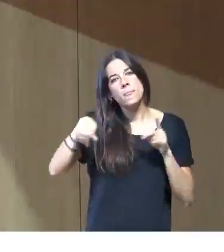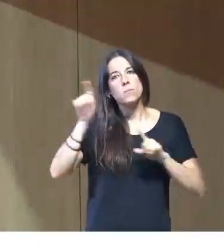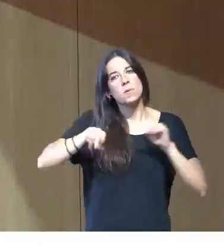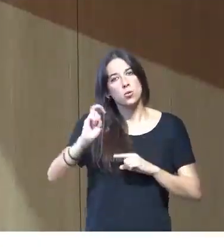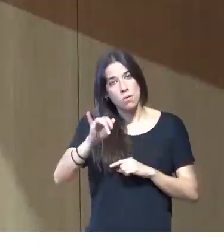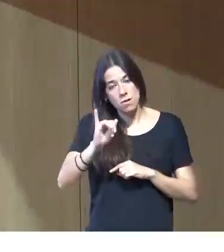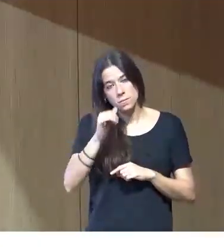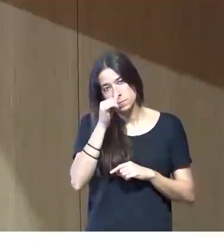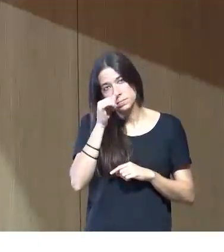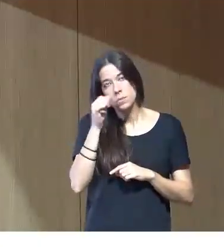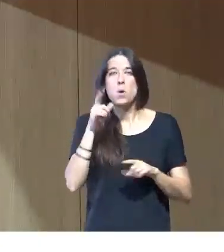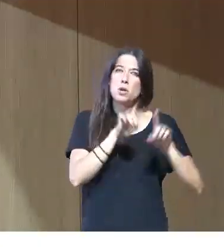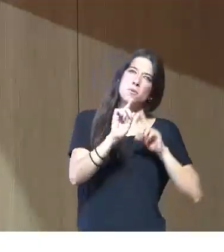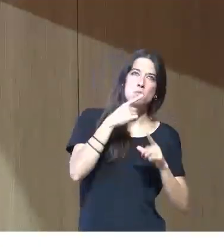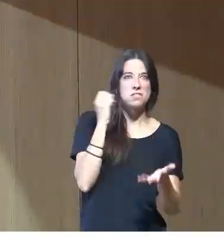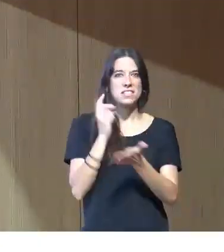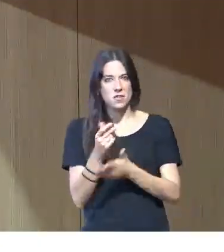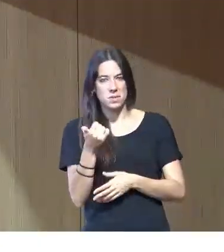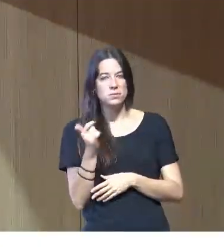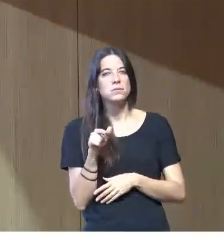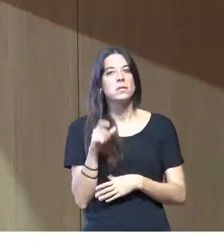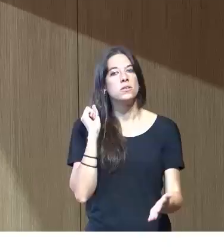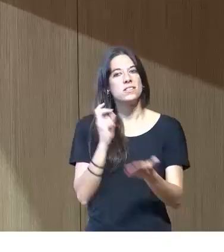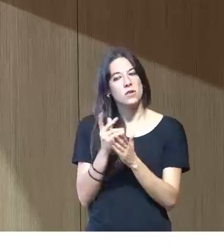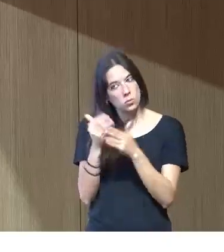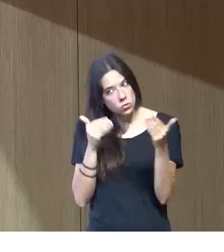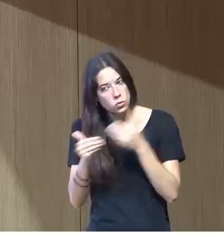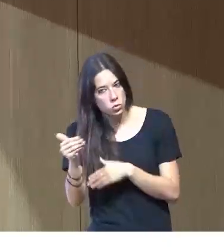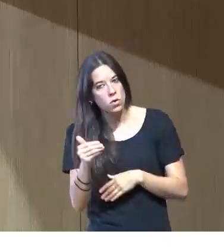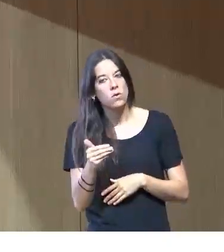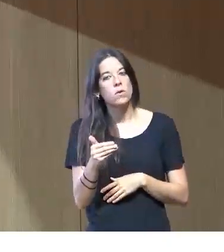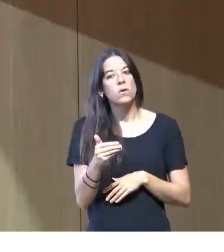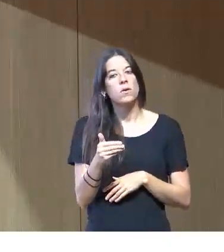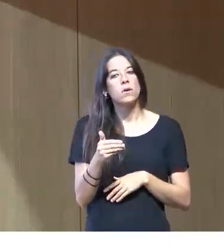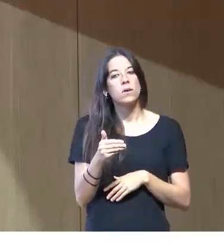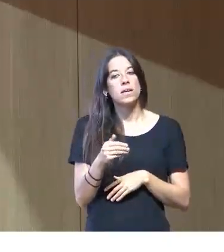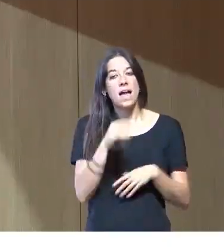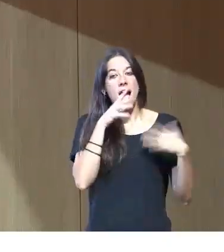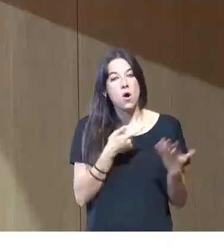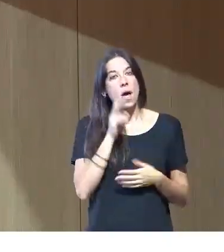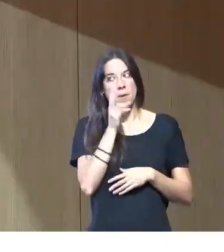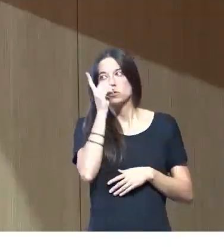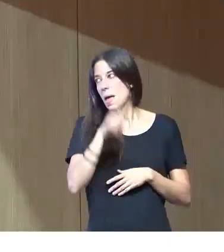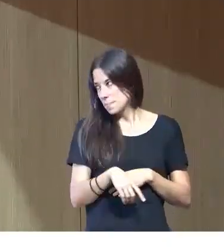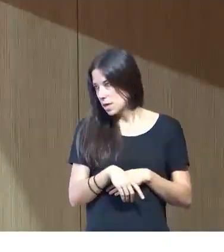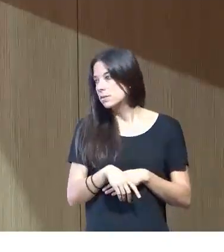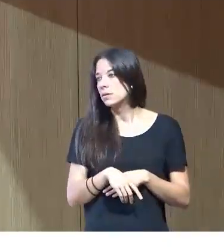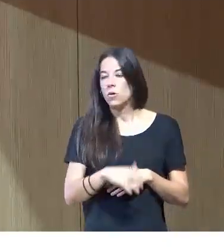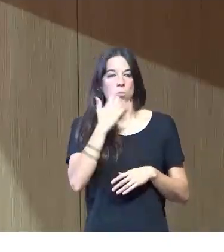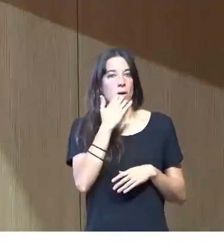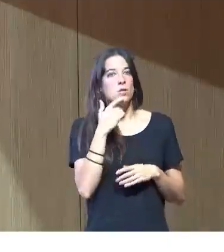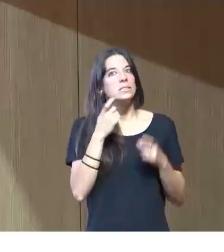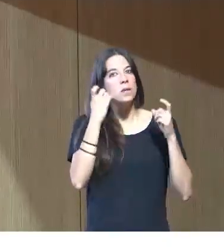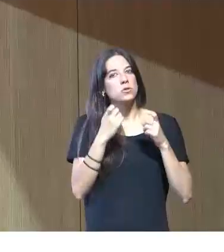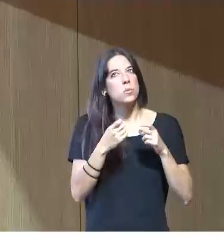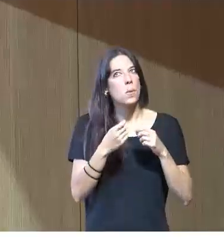otro desafío que que vemos en el futuro y que lo vemos en el presente y que también si vamos un poquito